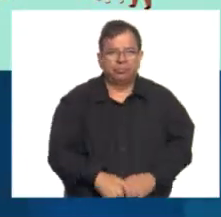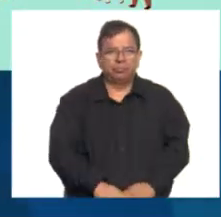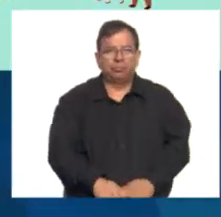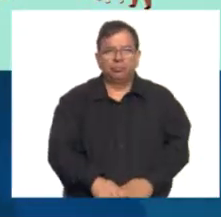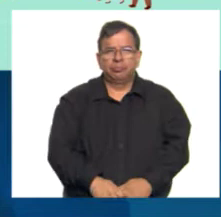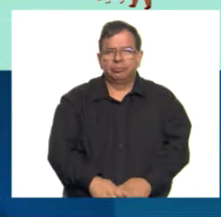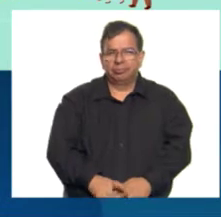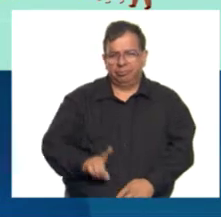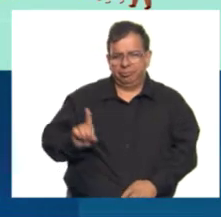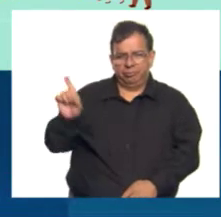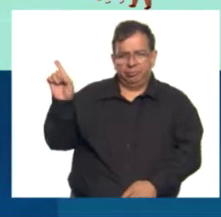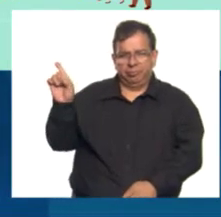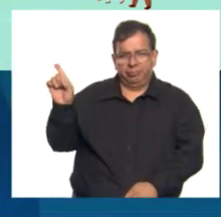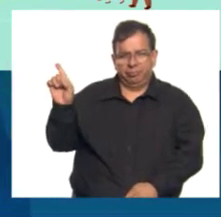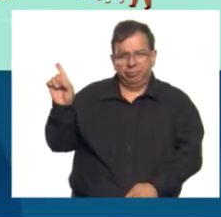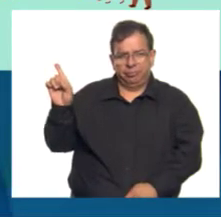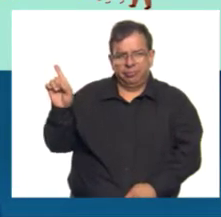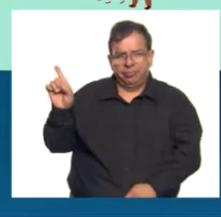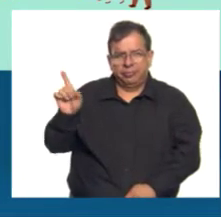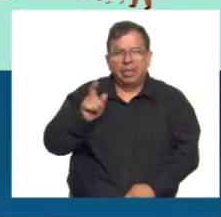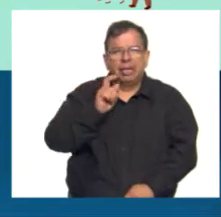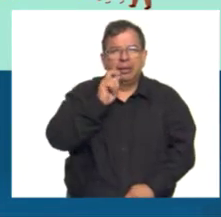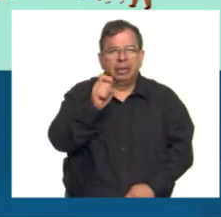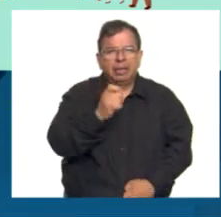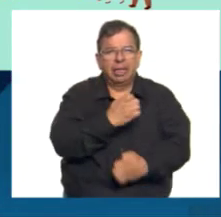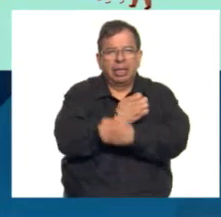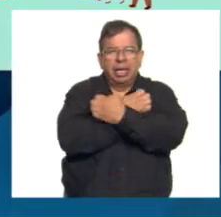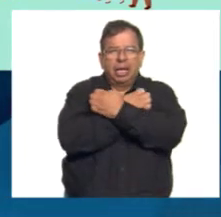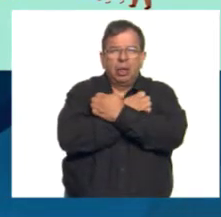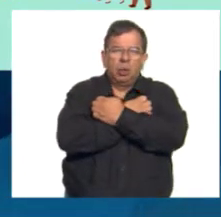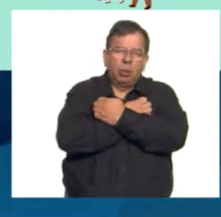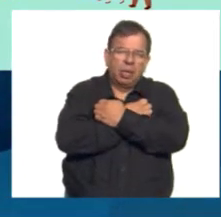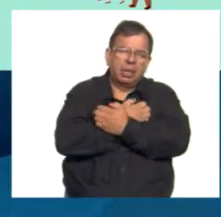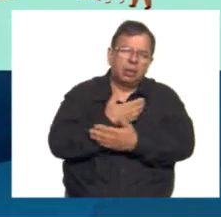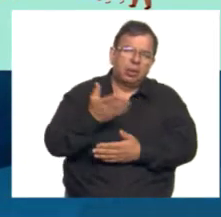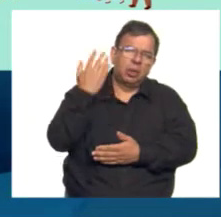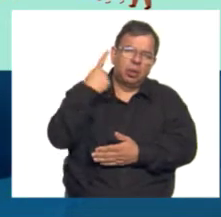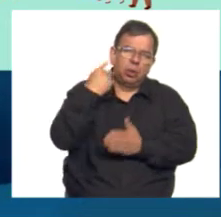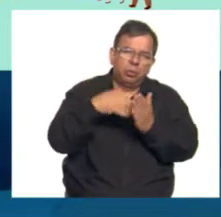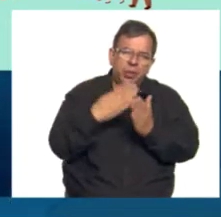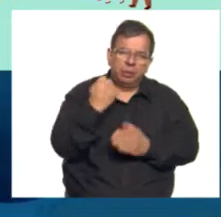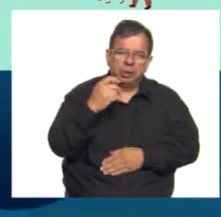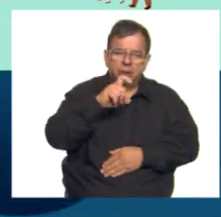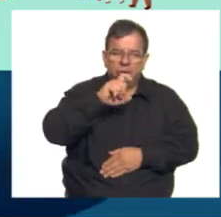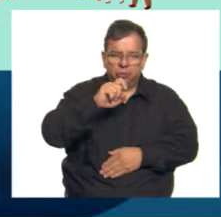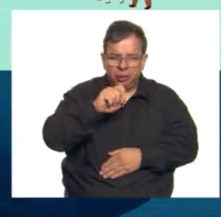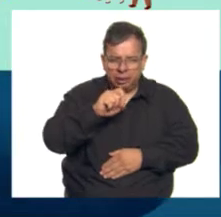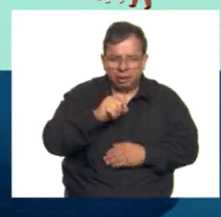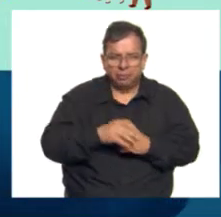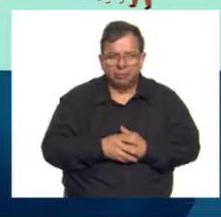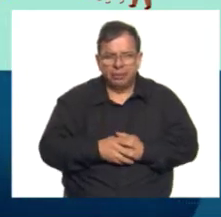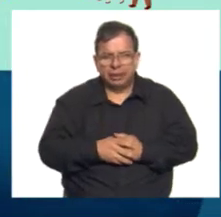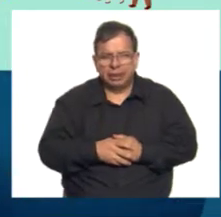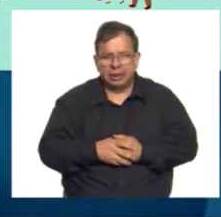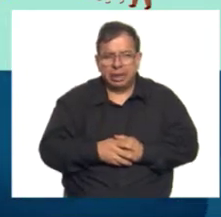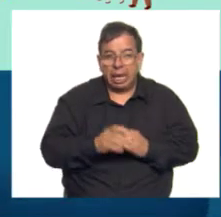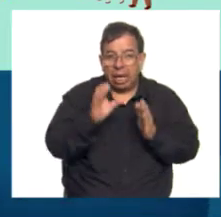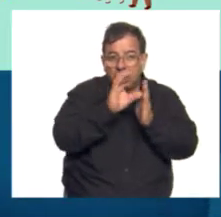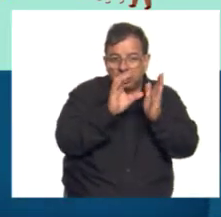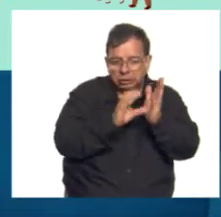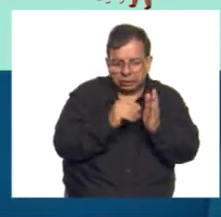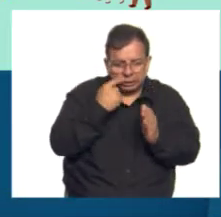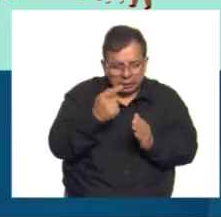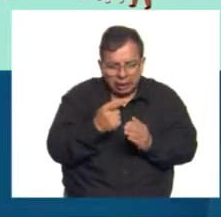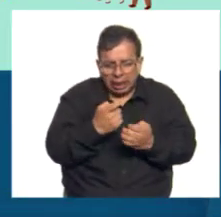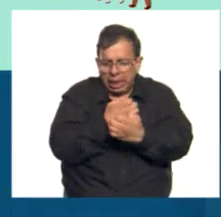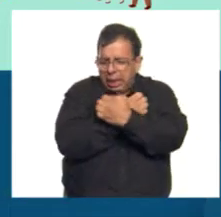Esta imagen que vemos en pantalla representa la educación en los años 20, donde a través de la Constitución el Estado pretendía hacer realidad